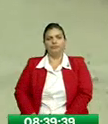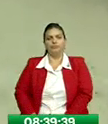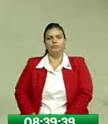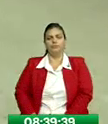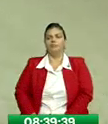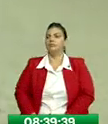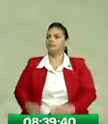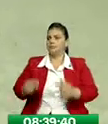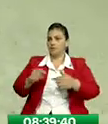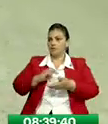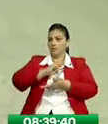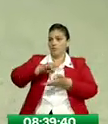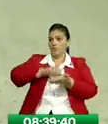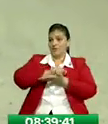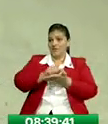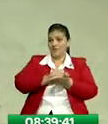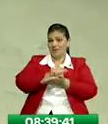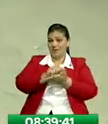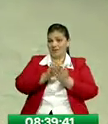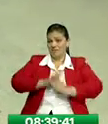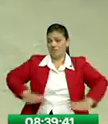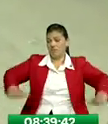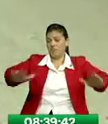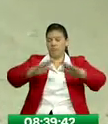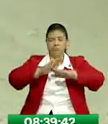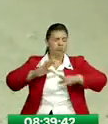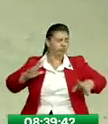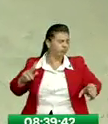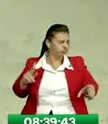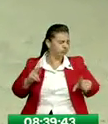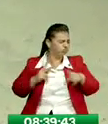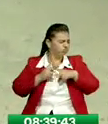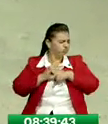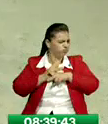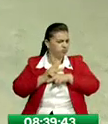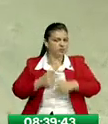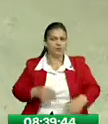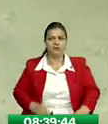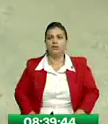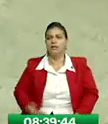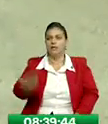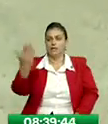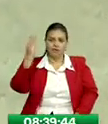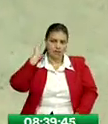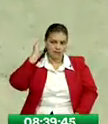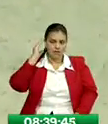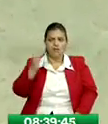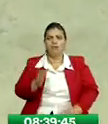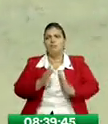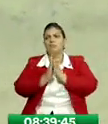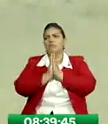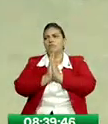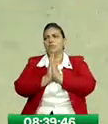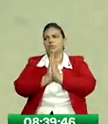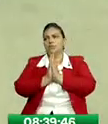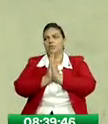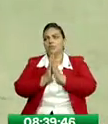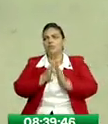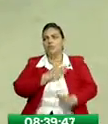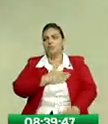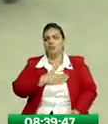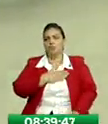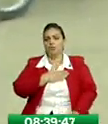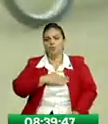todo Monte Sinaí hay la delincuencia, y lo que lo pedimos aquí, y a la señora alcaldesa, por favor, ahorita, que haya